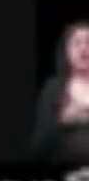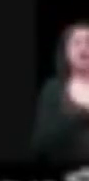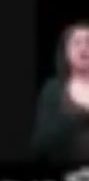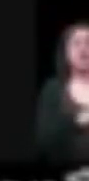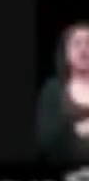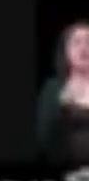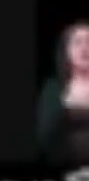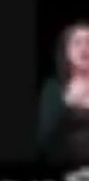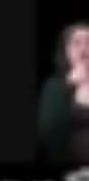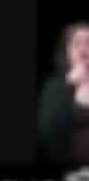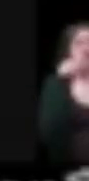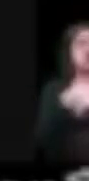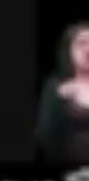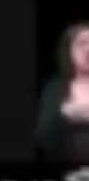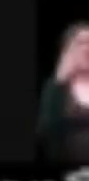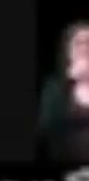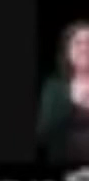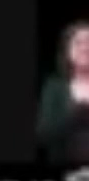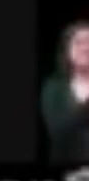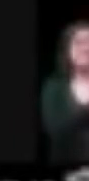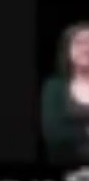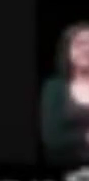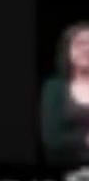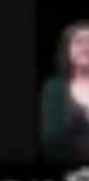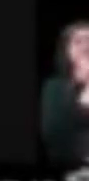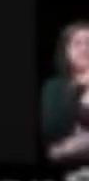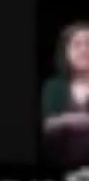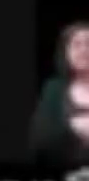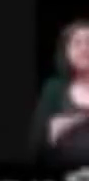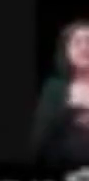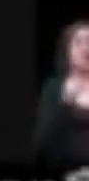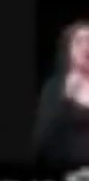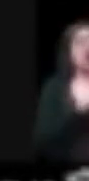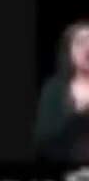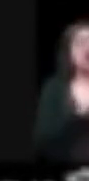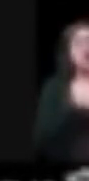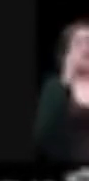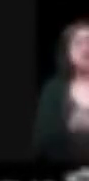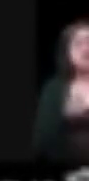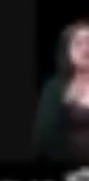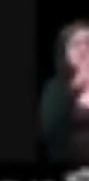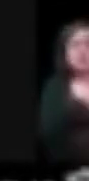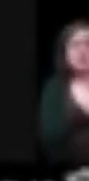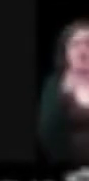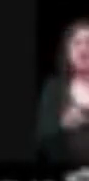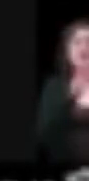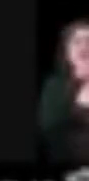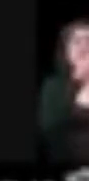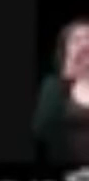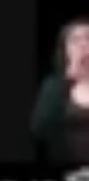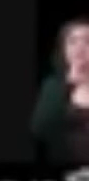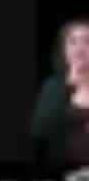menor a tener una familia y crecer en un entorno donde estén presentes las figuras de papá y mamá.